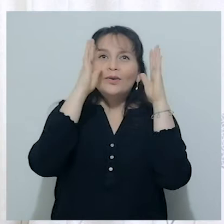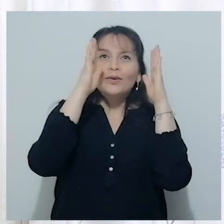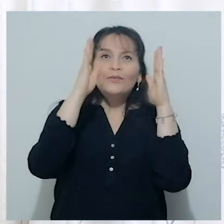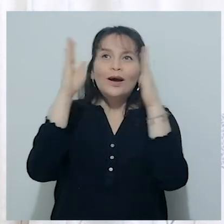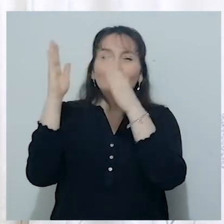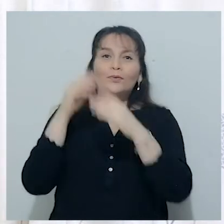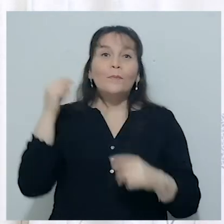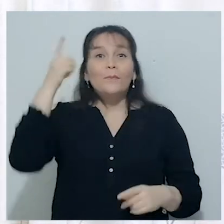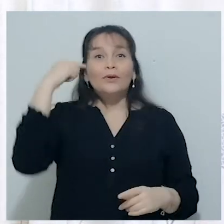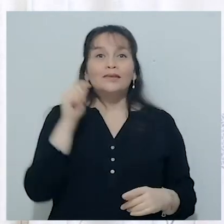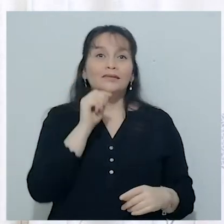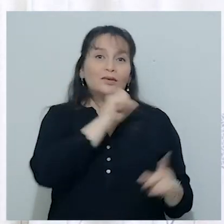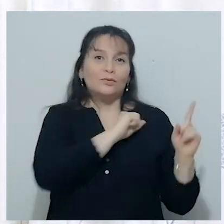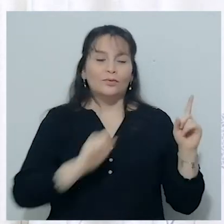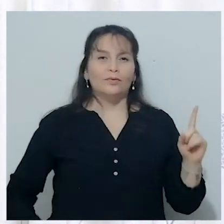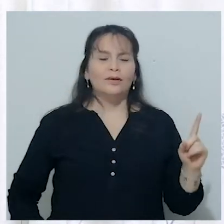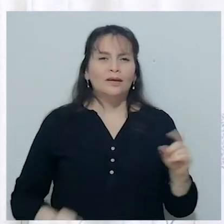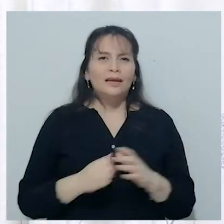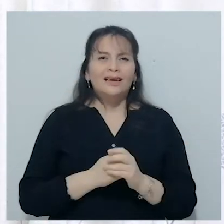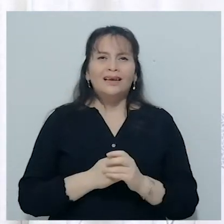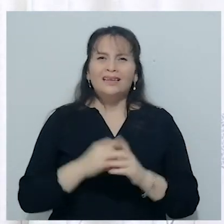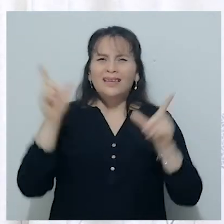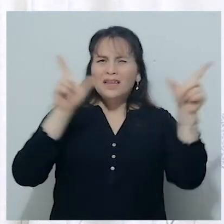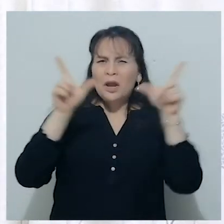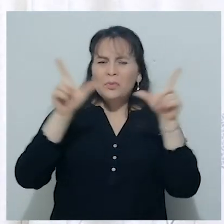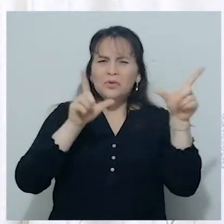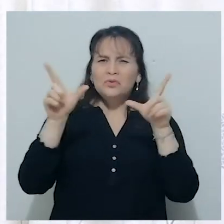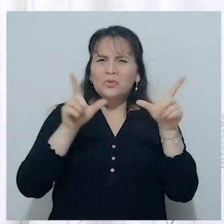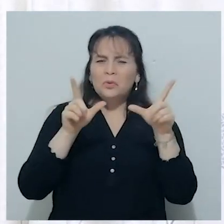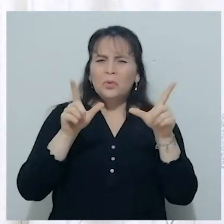sean cautivados por el Señor también. Los medios de